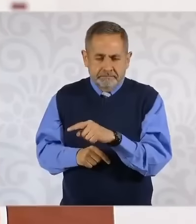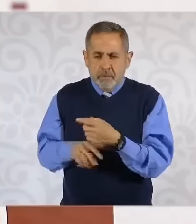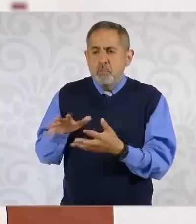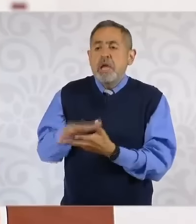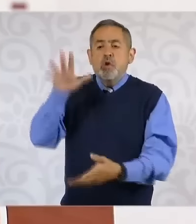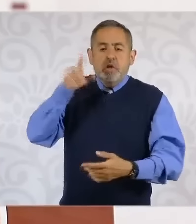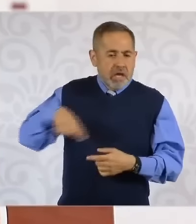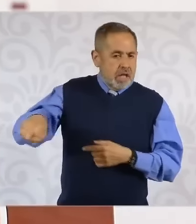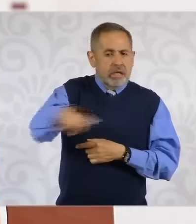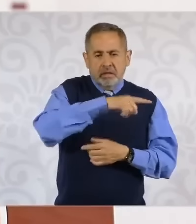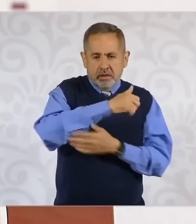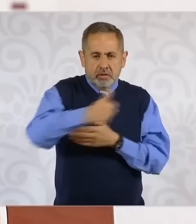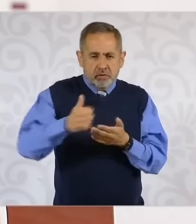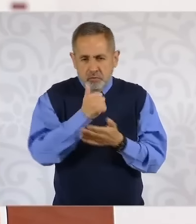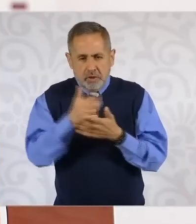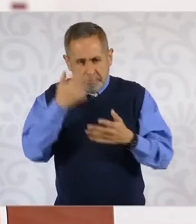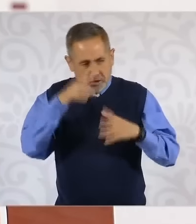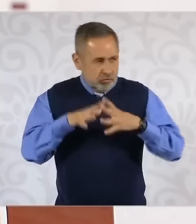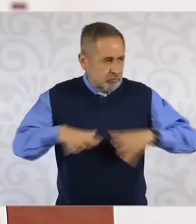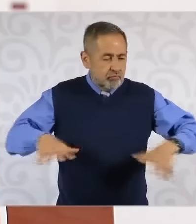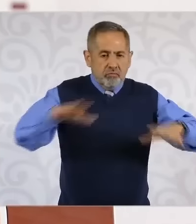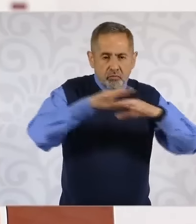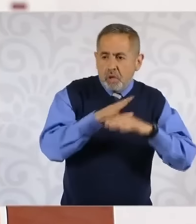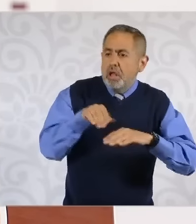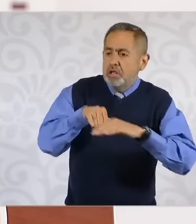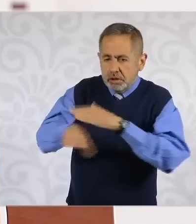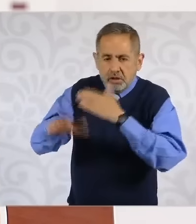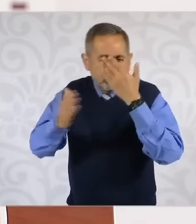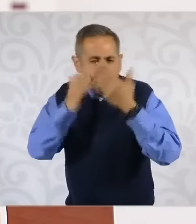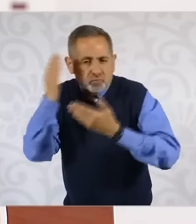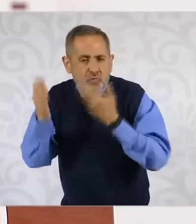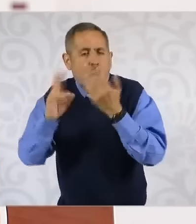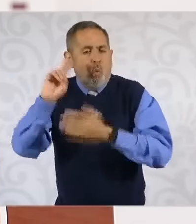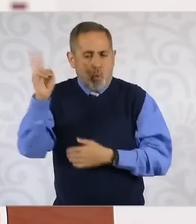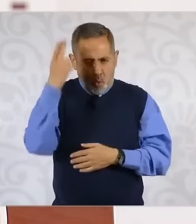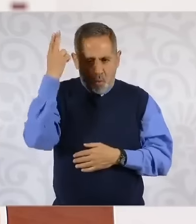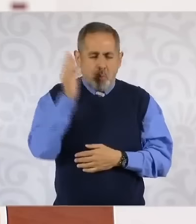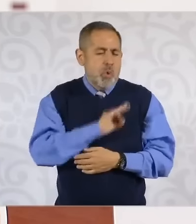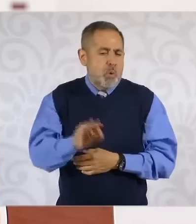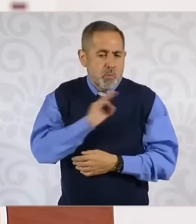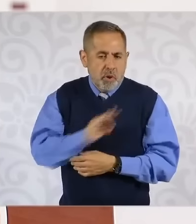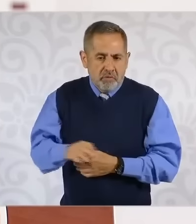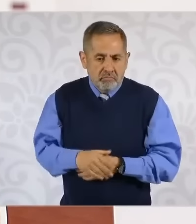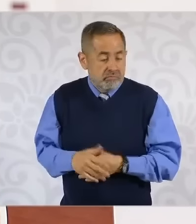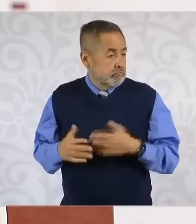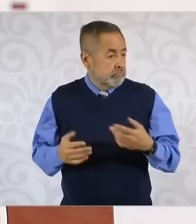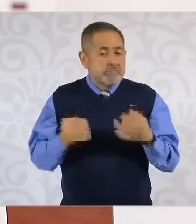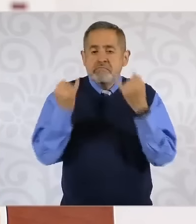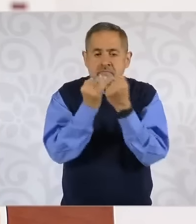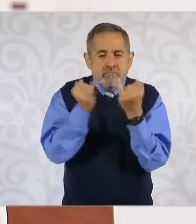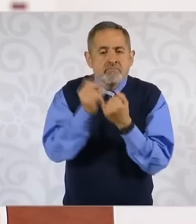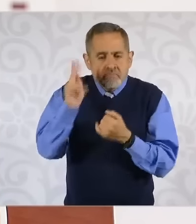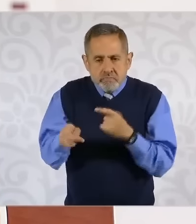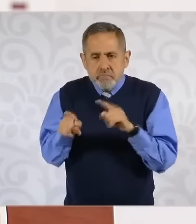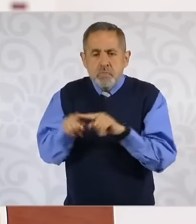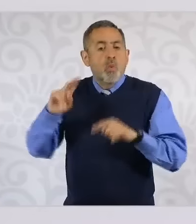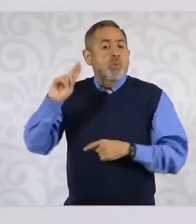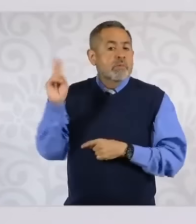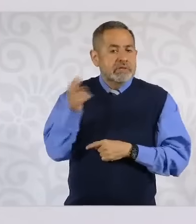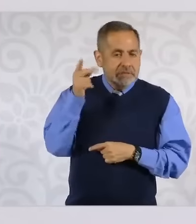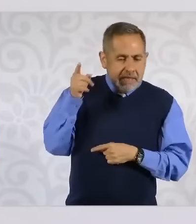zona metropolitana que tienen hoy la posibilidad de estudiar la universidad. En paralelo, el presidente López Obrador hizo las Universidades del